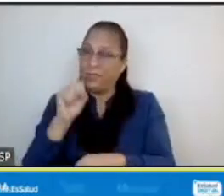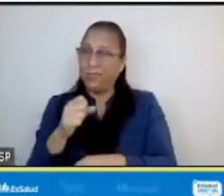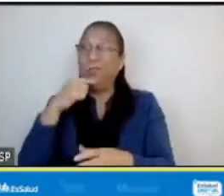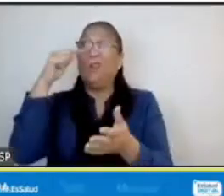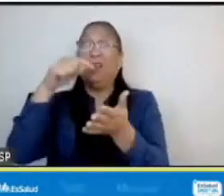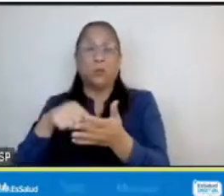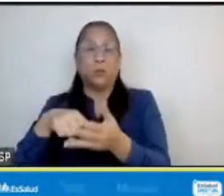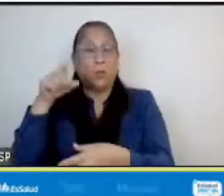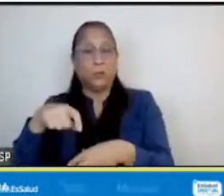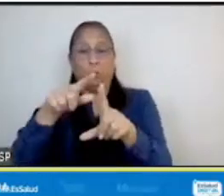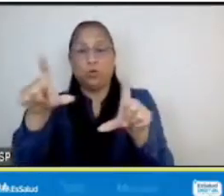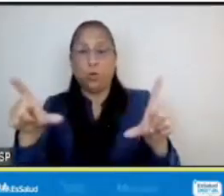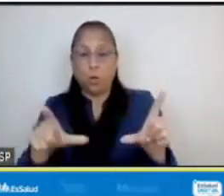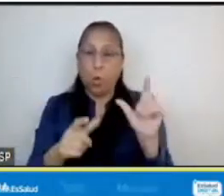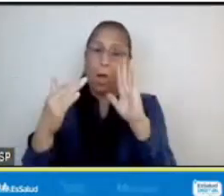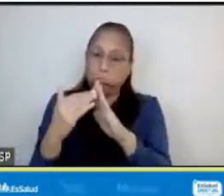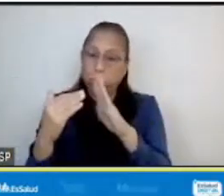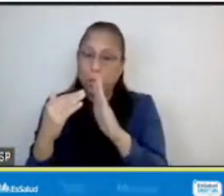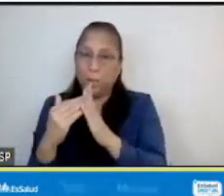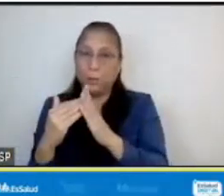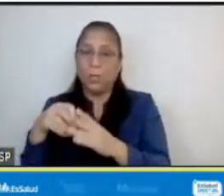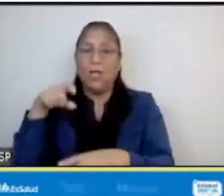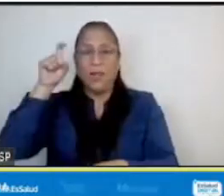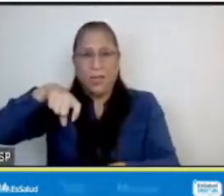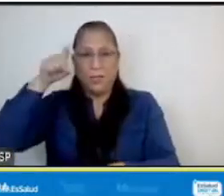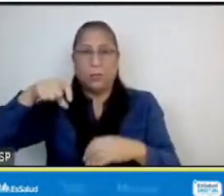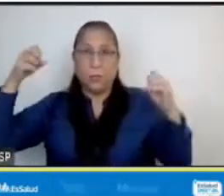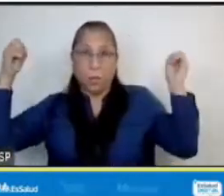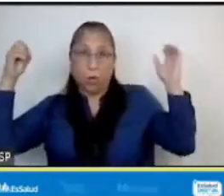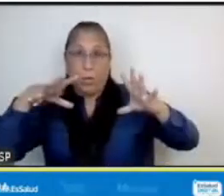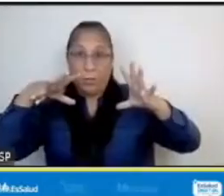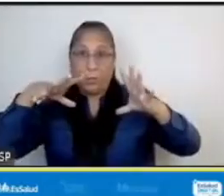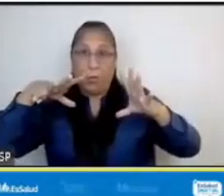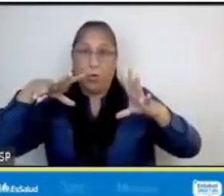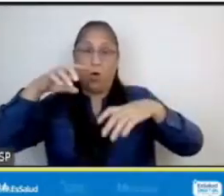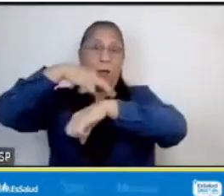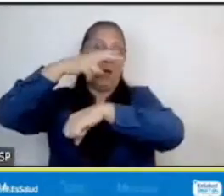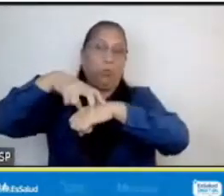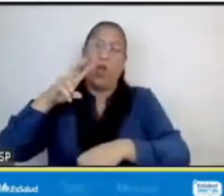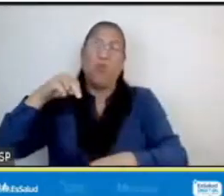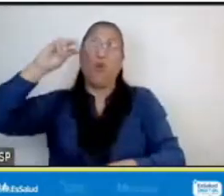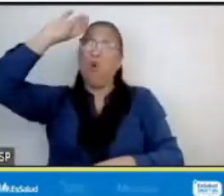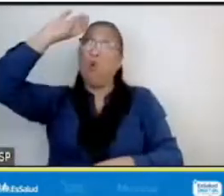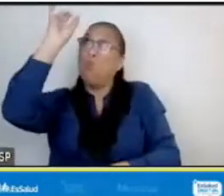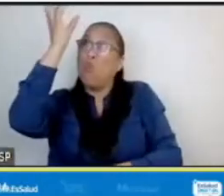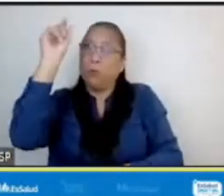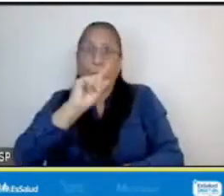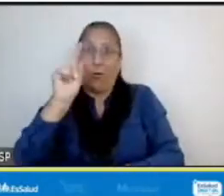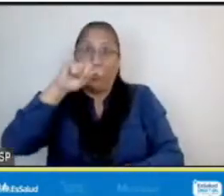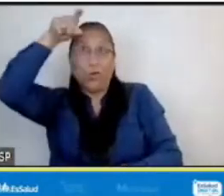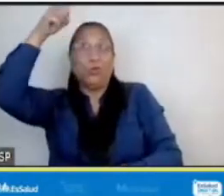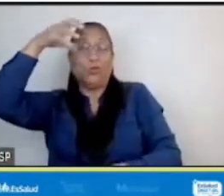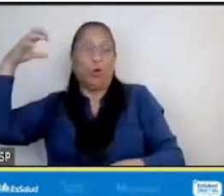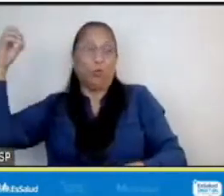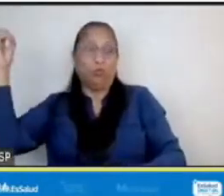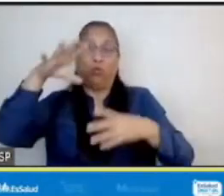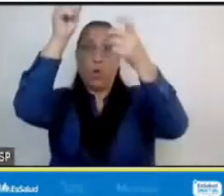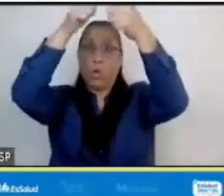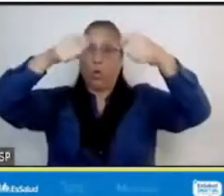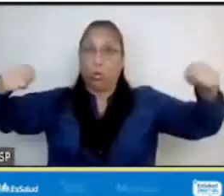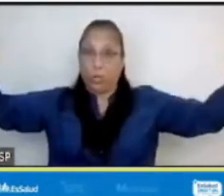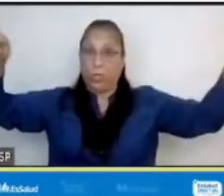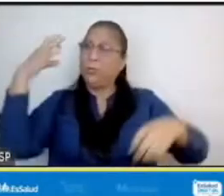hogar o el ambiente donde uno esté hay iluminación natural, no luz, obviamente, de focos, sino que entre luz solar. Entonces, cortinas abiertas siempre, en la medida de